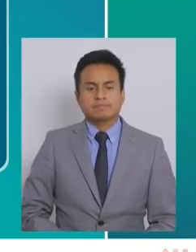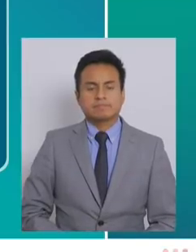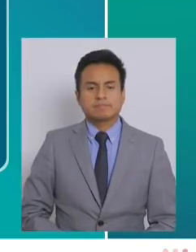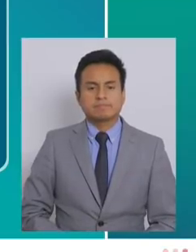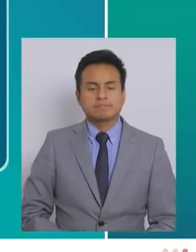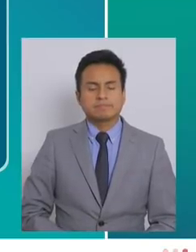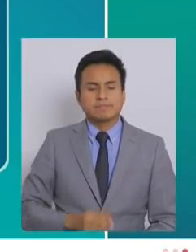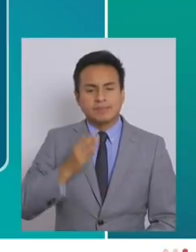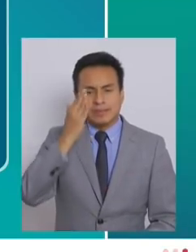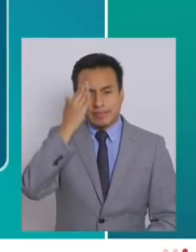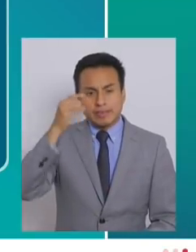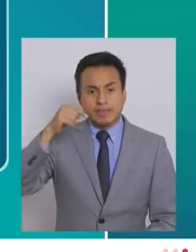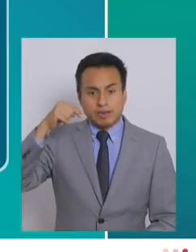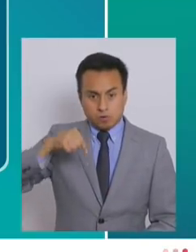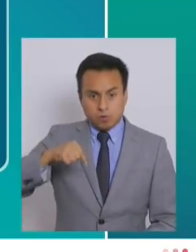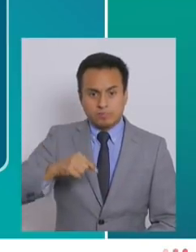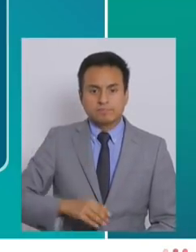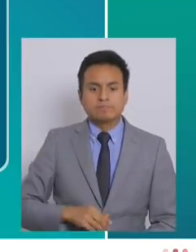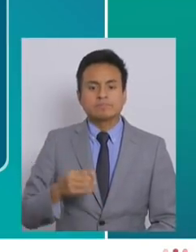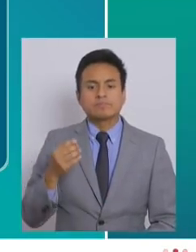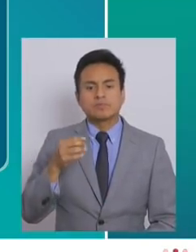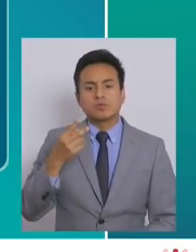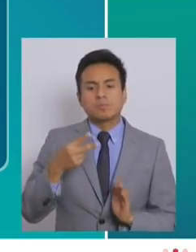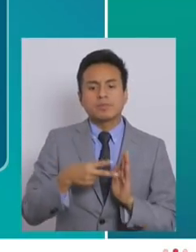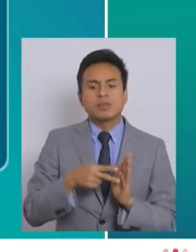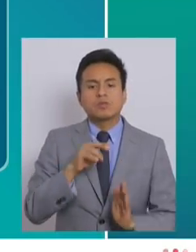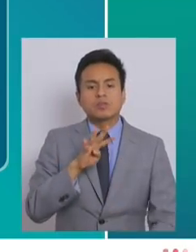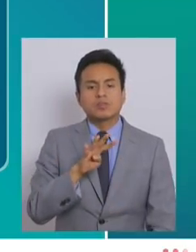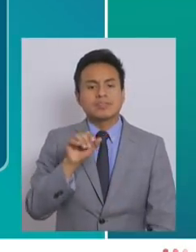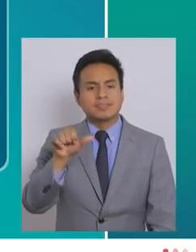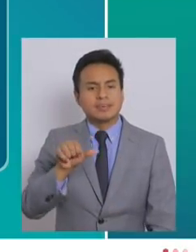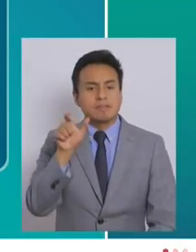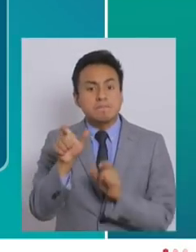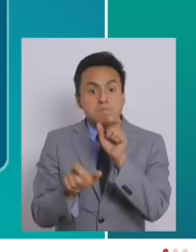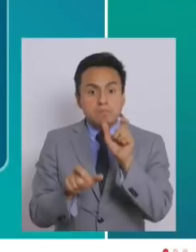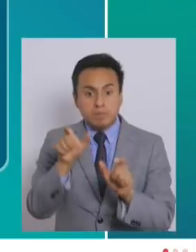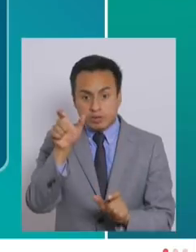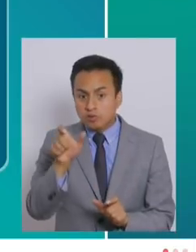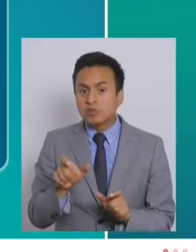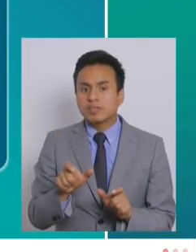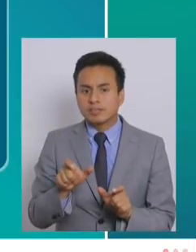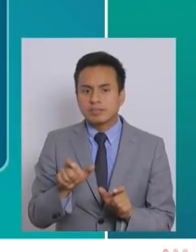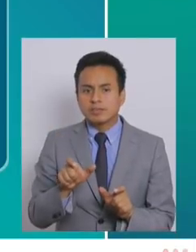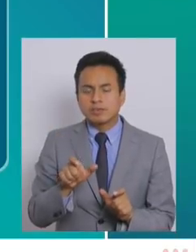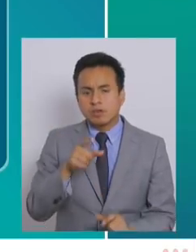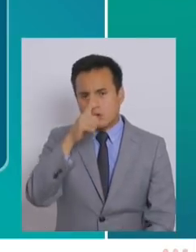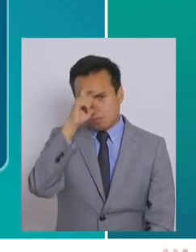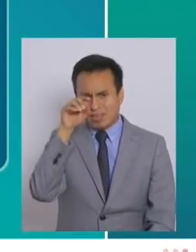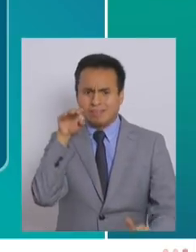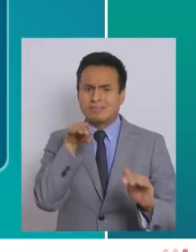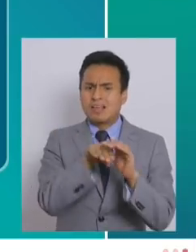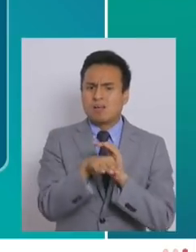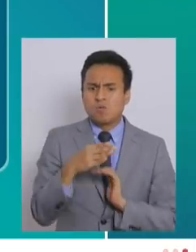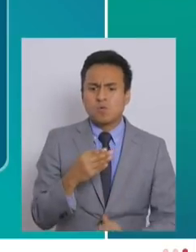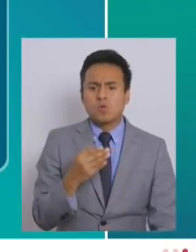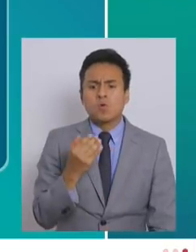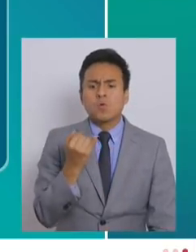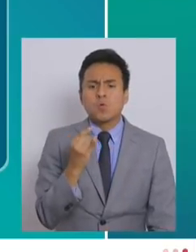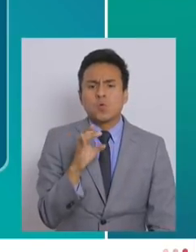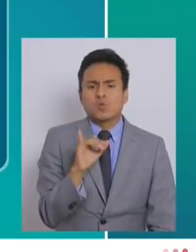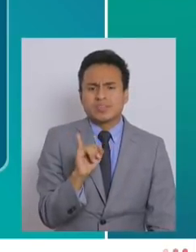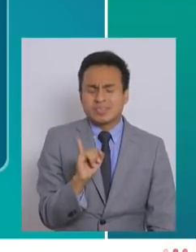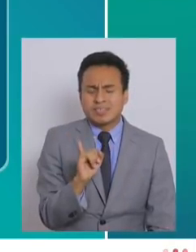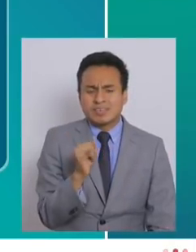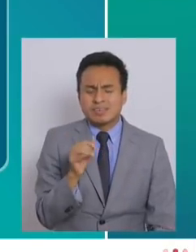en el día de hoy 2416 personas se encuentran hospitalizadas en un ligadas de cuidados